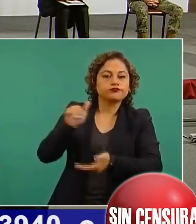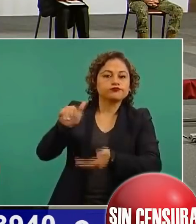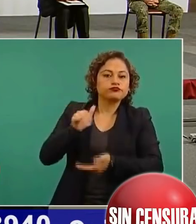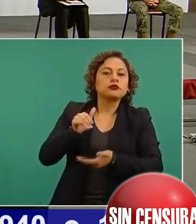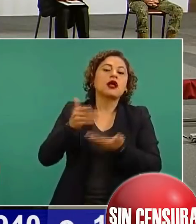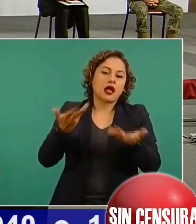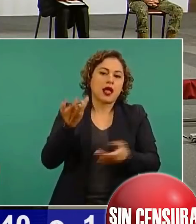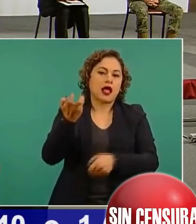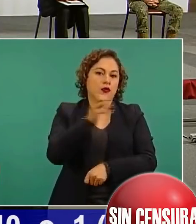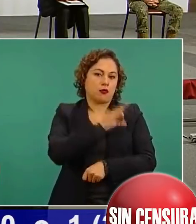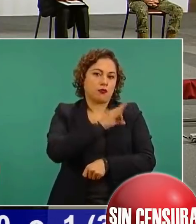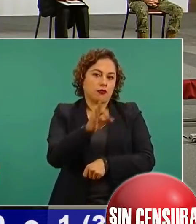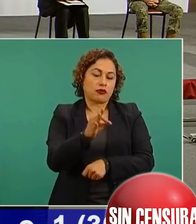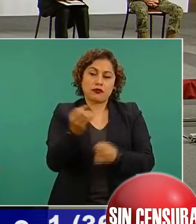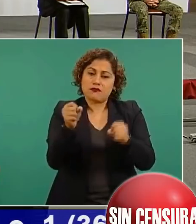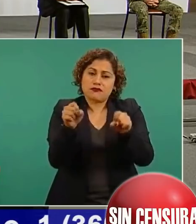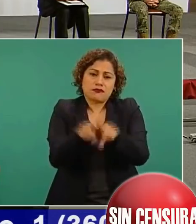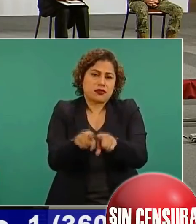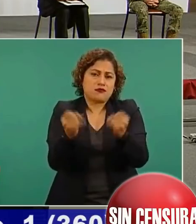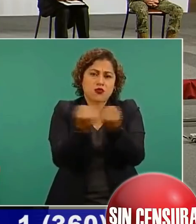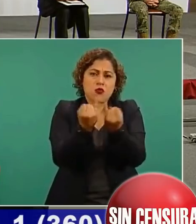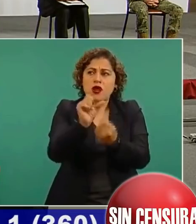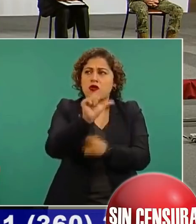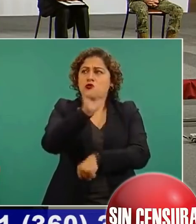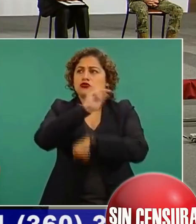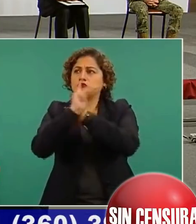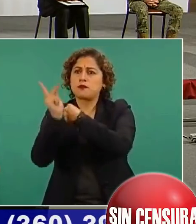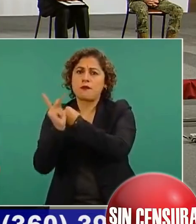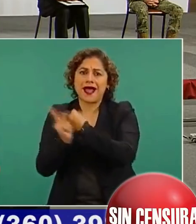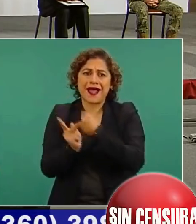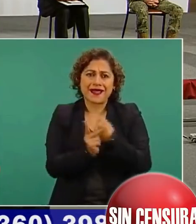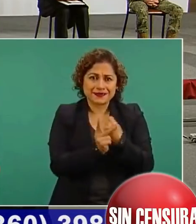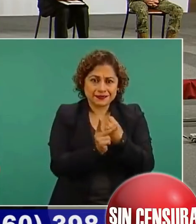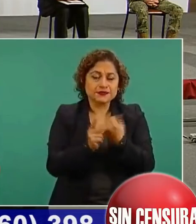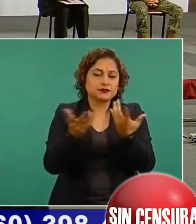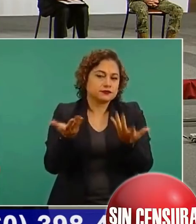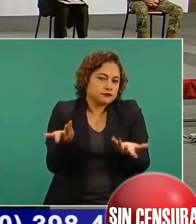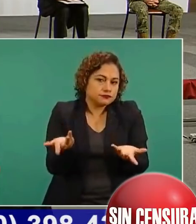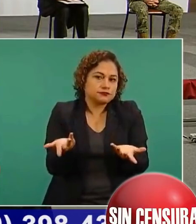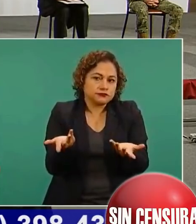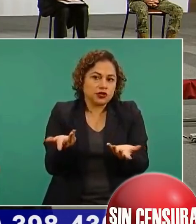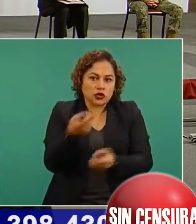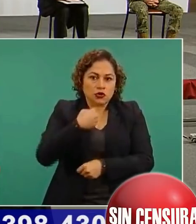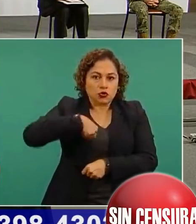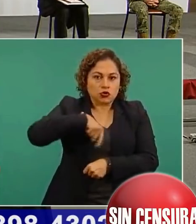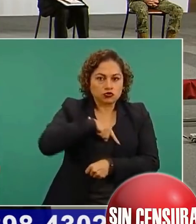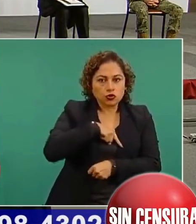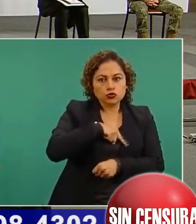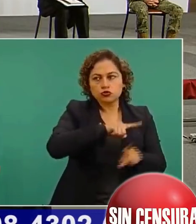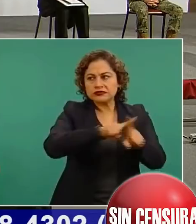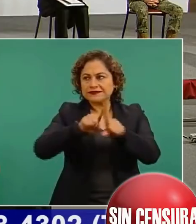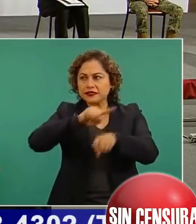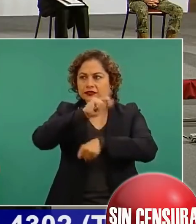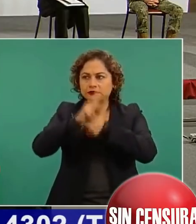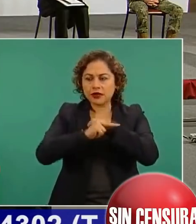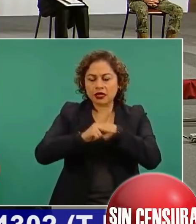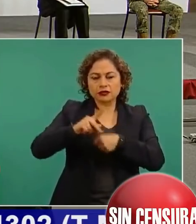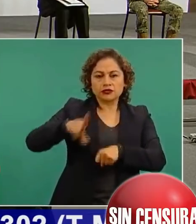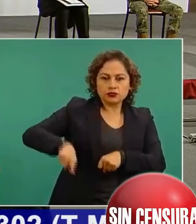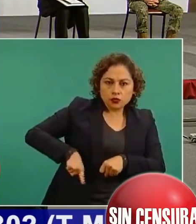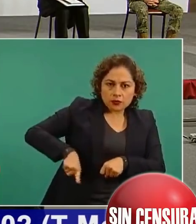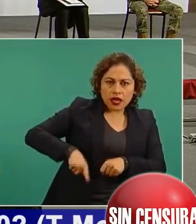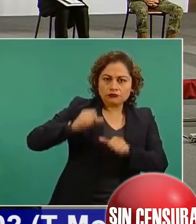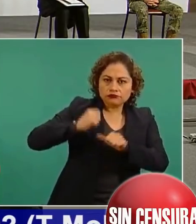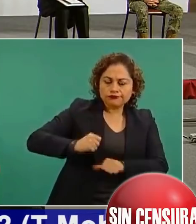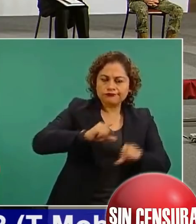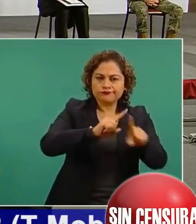vacunas, hemos en consecuencia preparado las condiciones para distribuirla. Entonces, tan pronto llega, como lo empezamos a